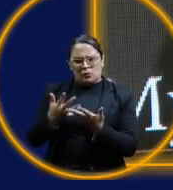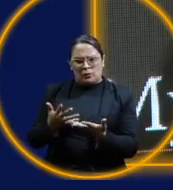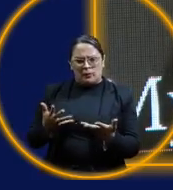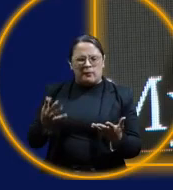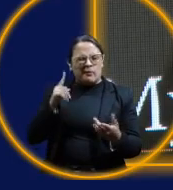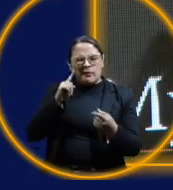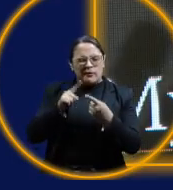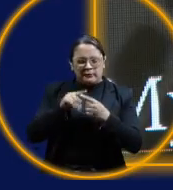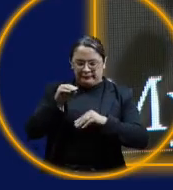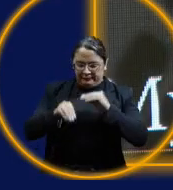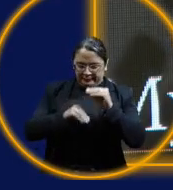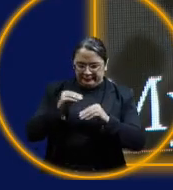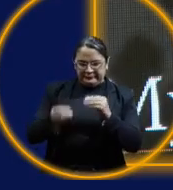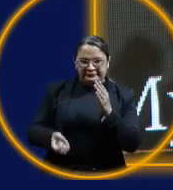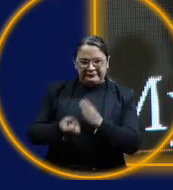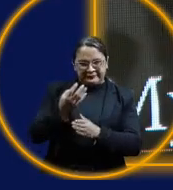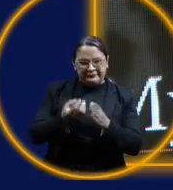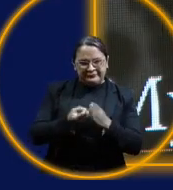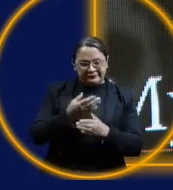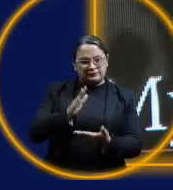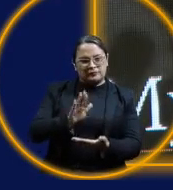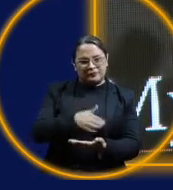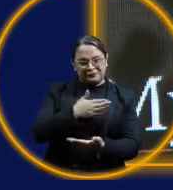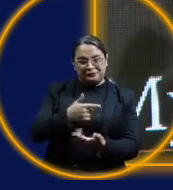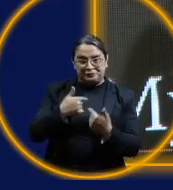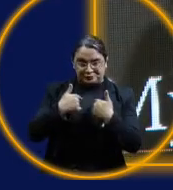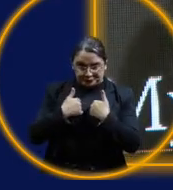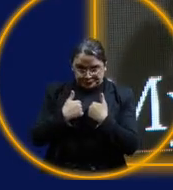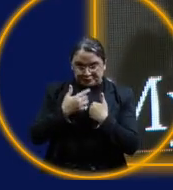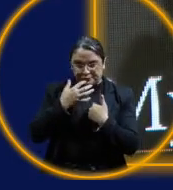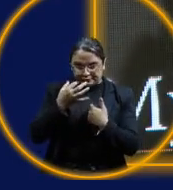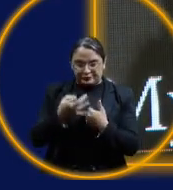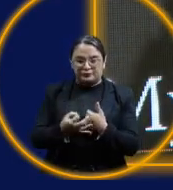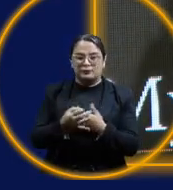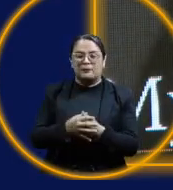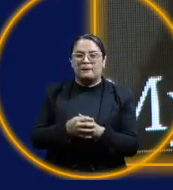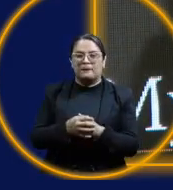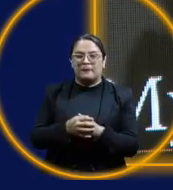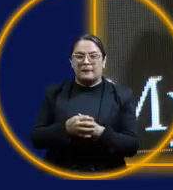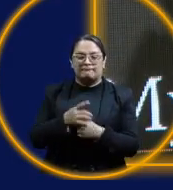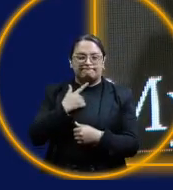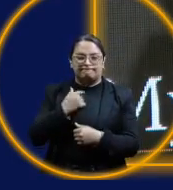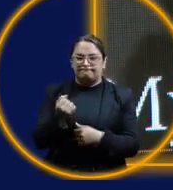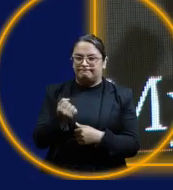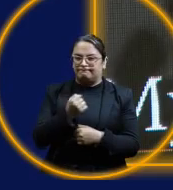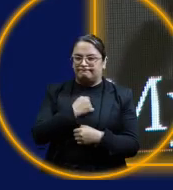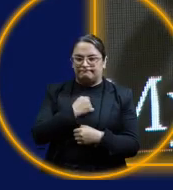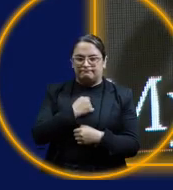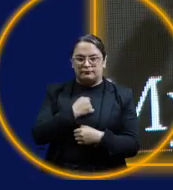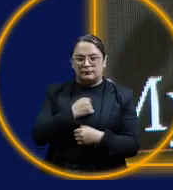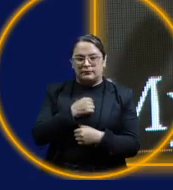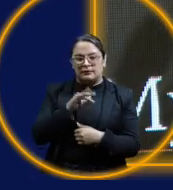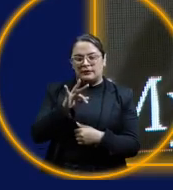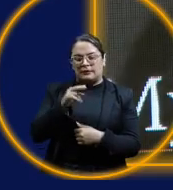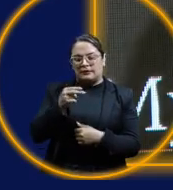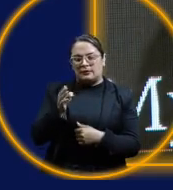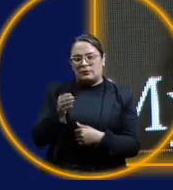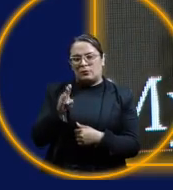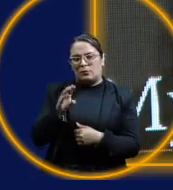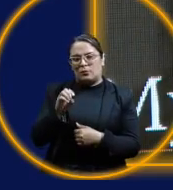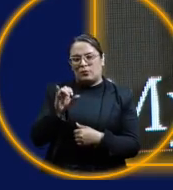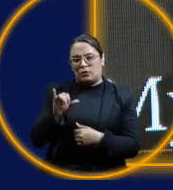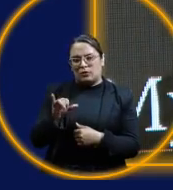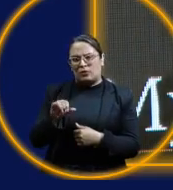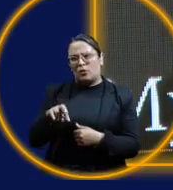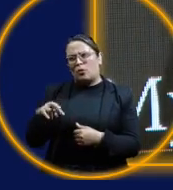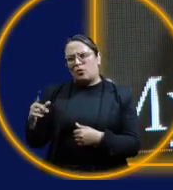crearte y incorporar en tu música Yo realmente soy fanática de Bo de Lina Sam de unos